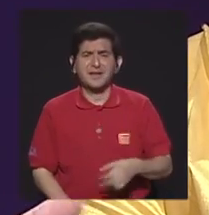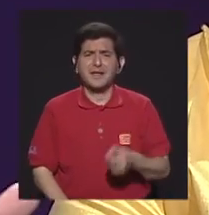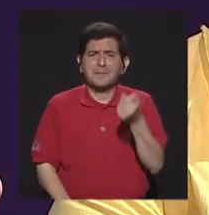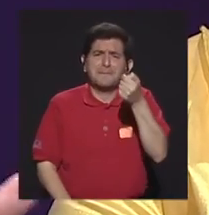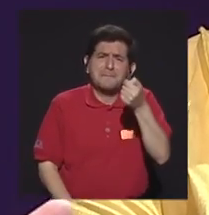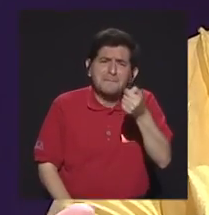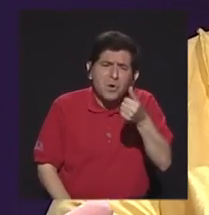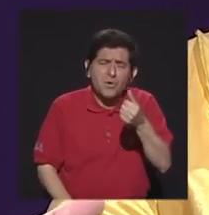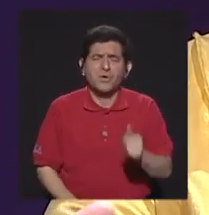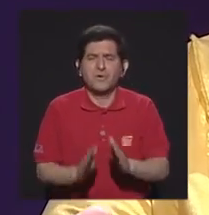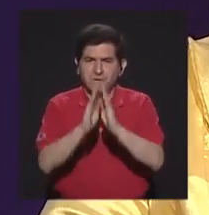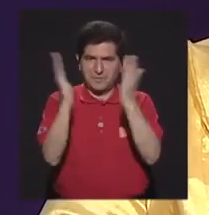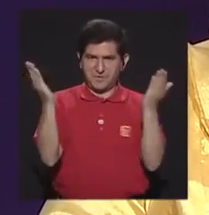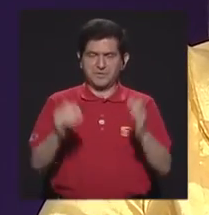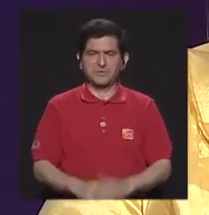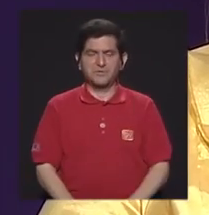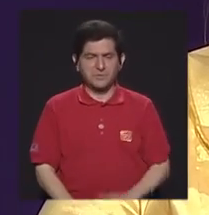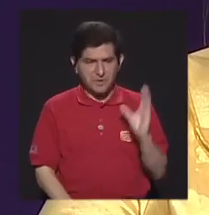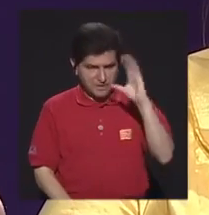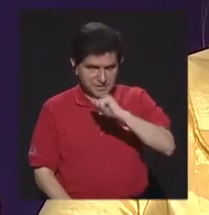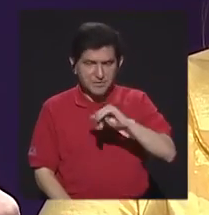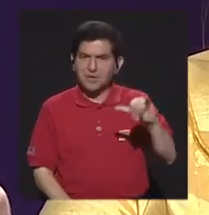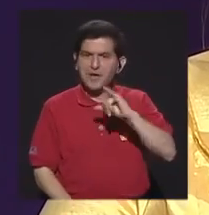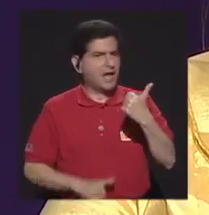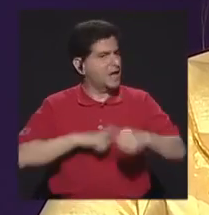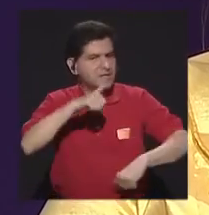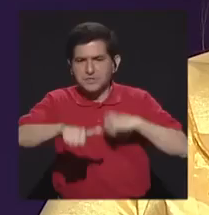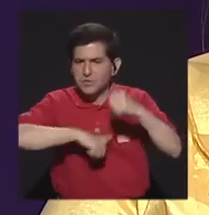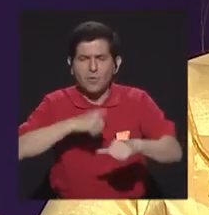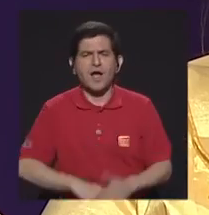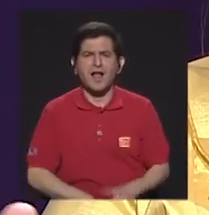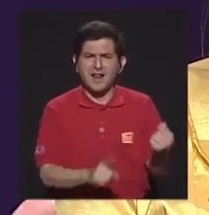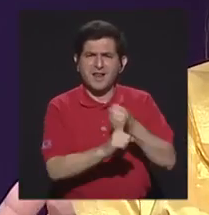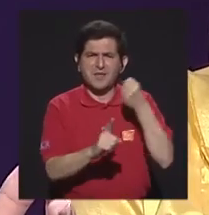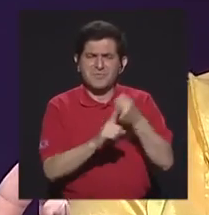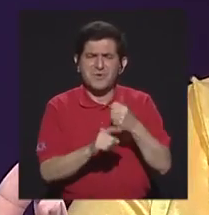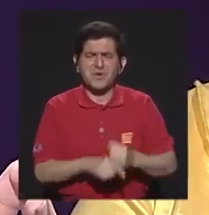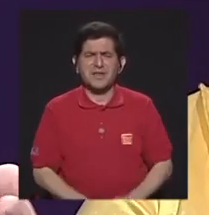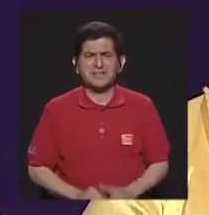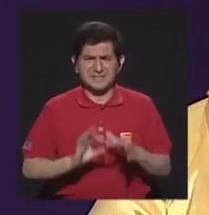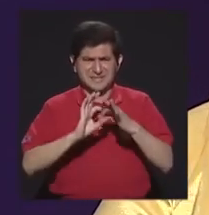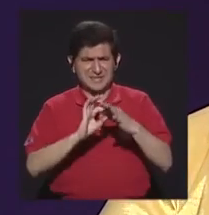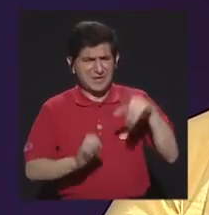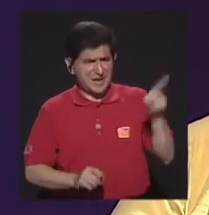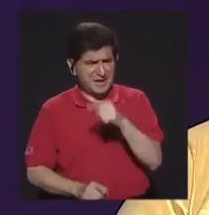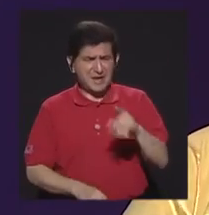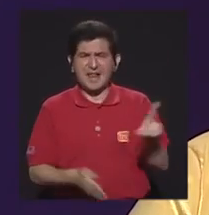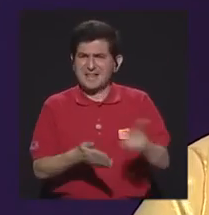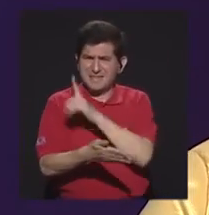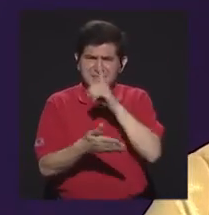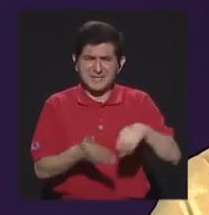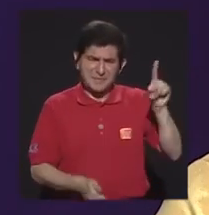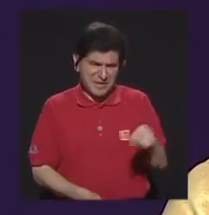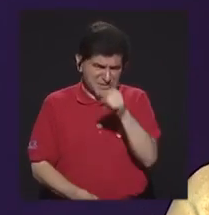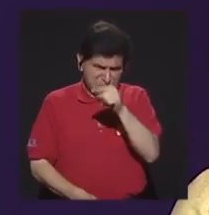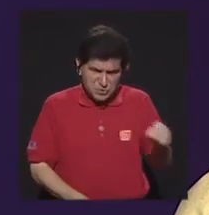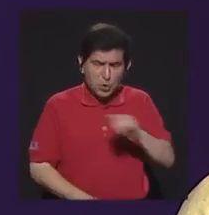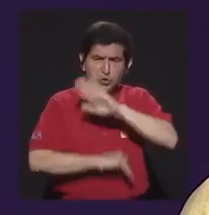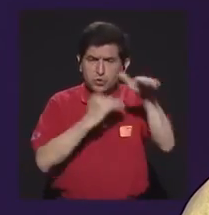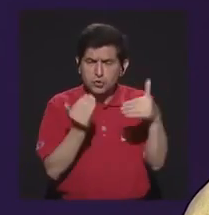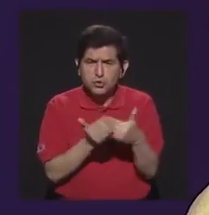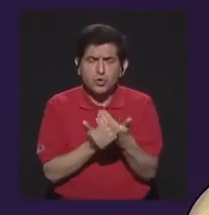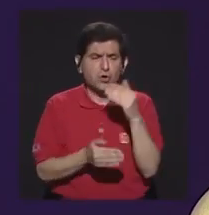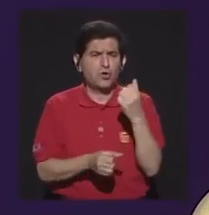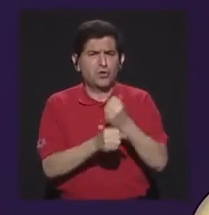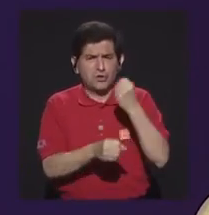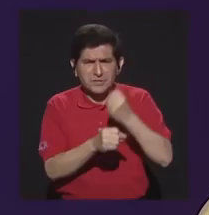apertura de reconocer que estamos luchando para los mismos lados. La violencia sexual hay que erradicarla, la discriminación hay que erradicarla. Todo